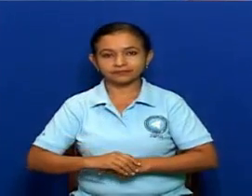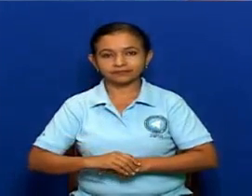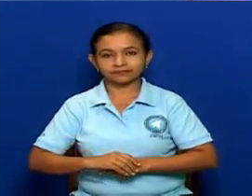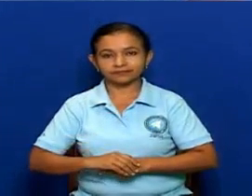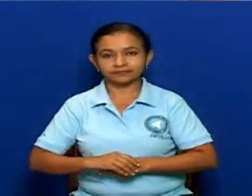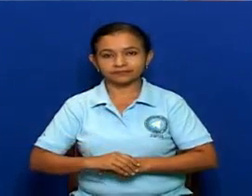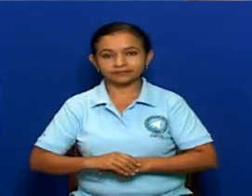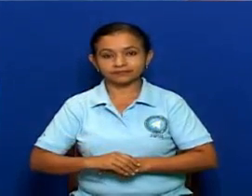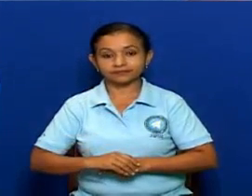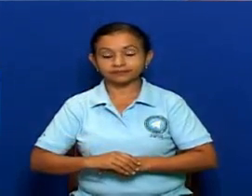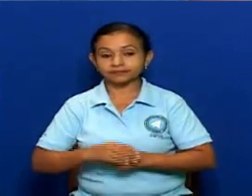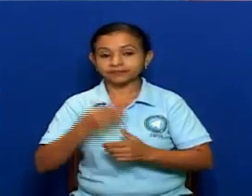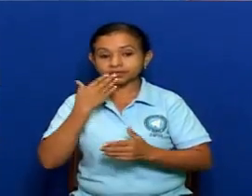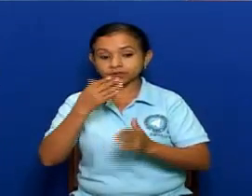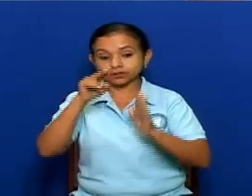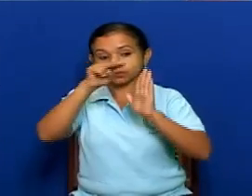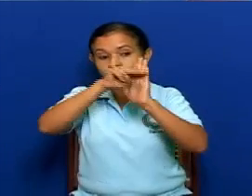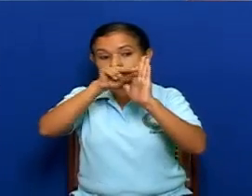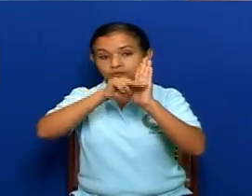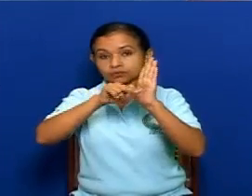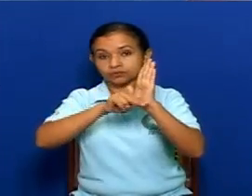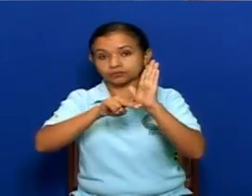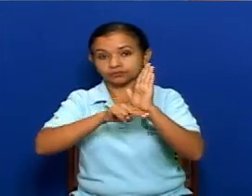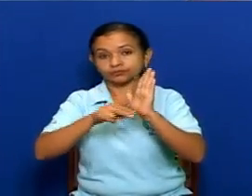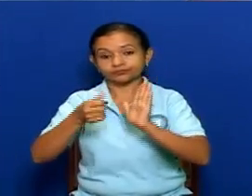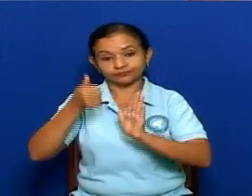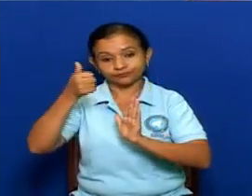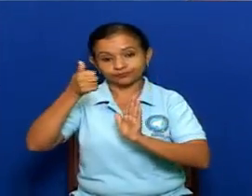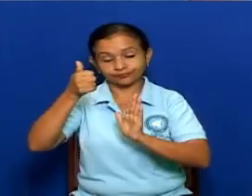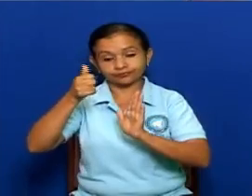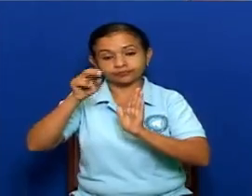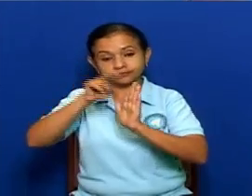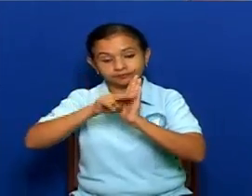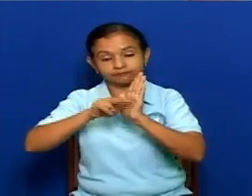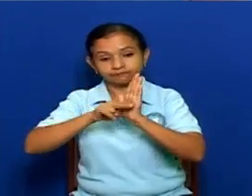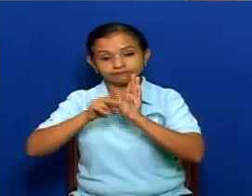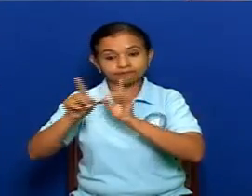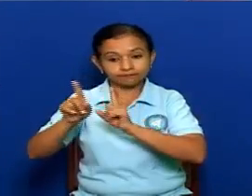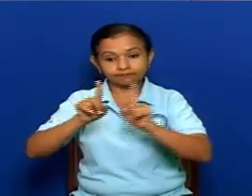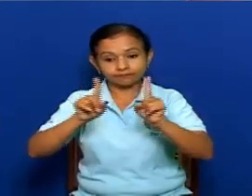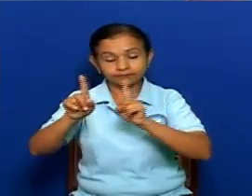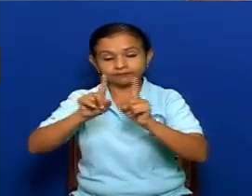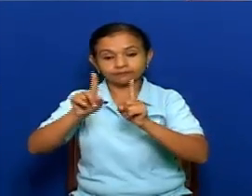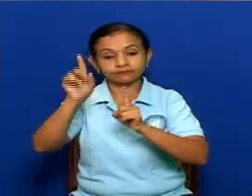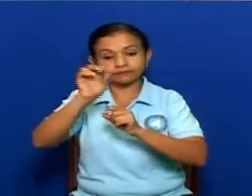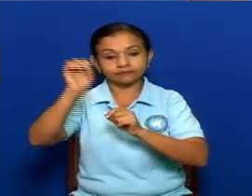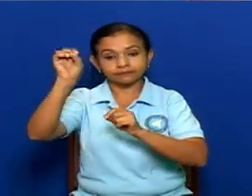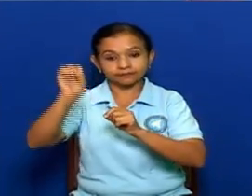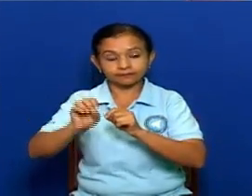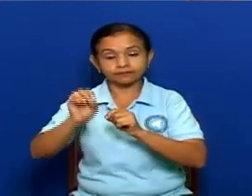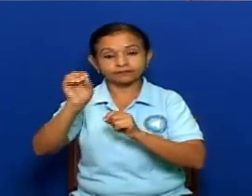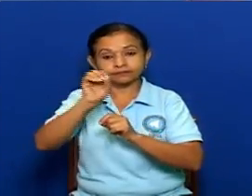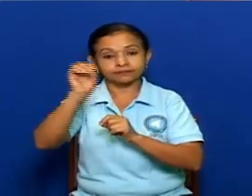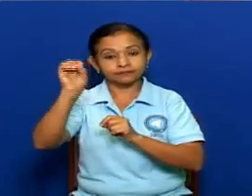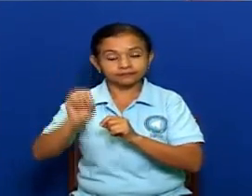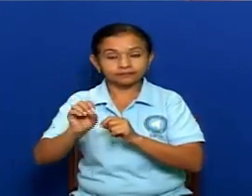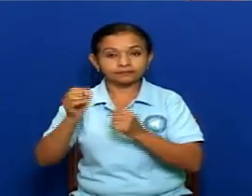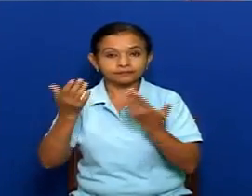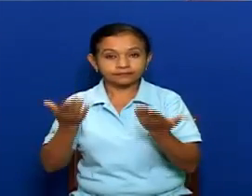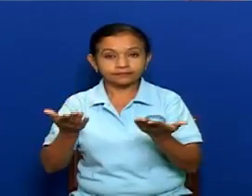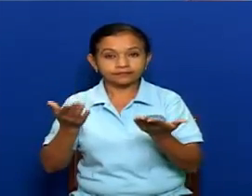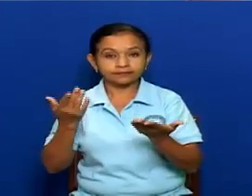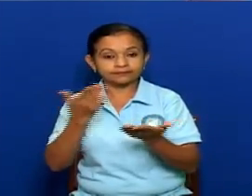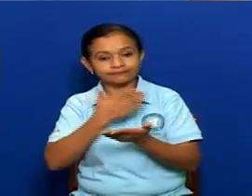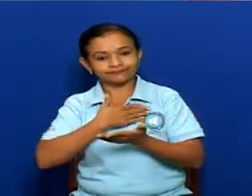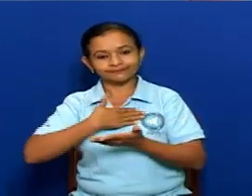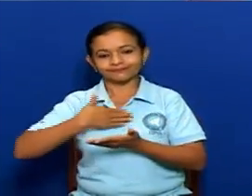Y vieron bastante rendimiento alto, estuvo bastante reñida esos promedios, pero siempre hay otros